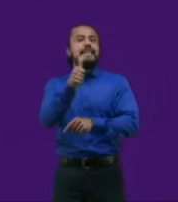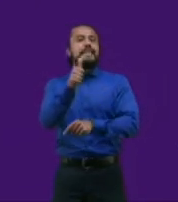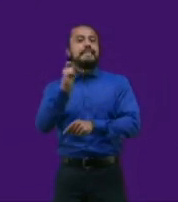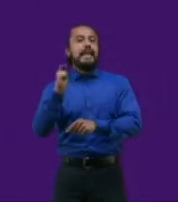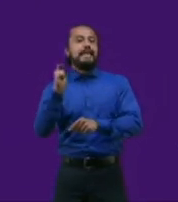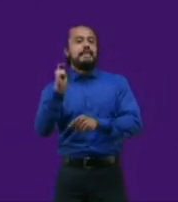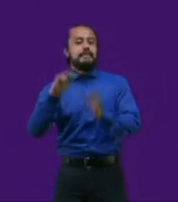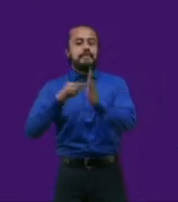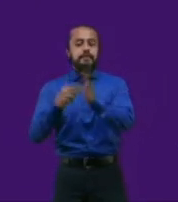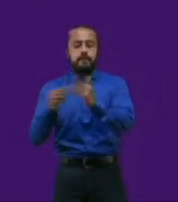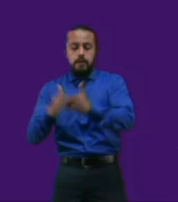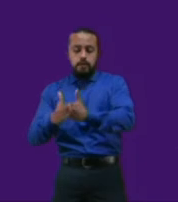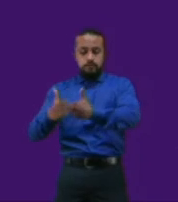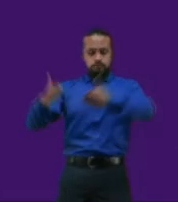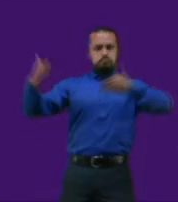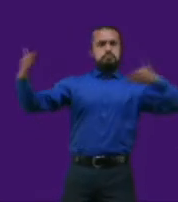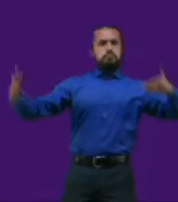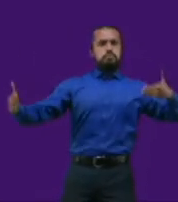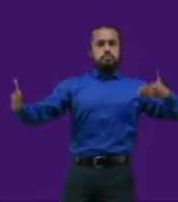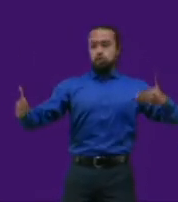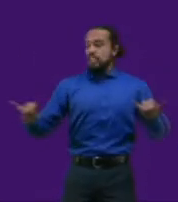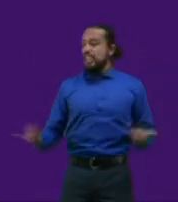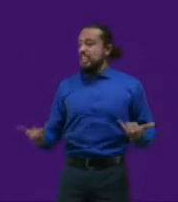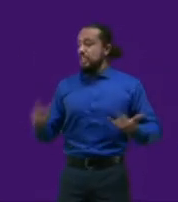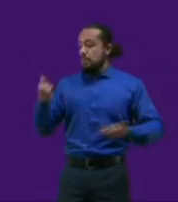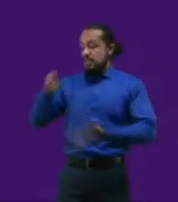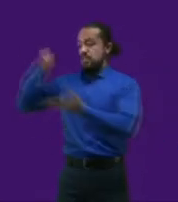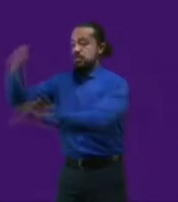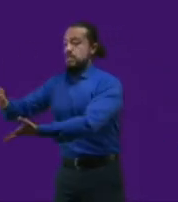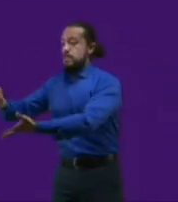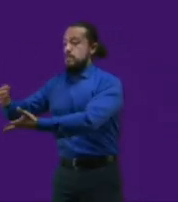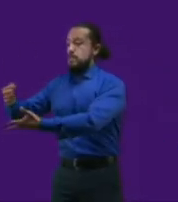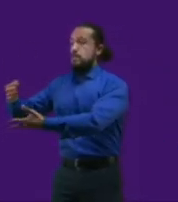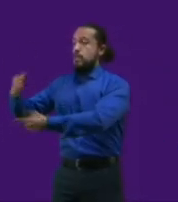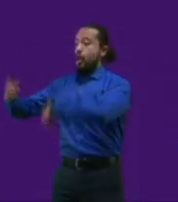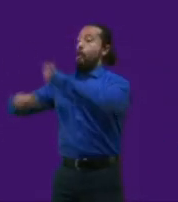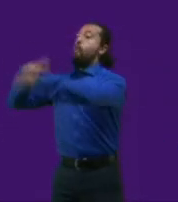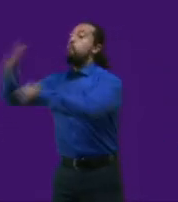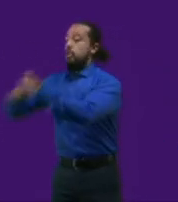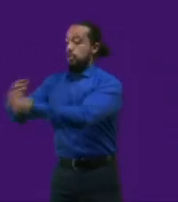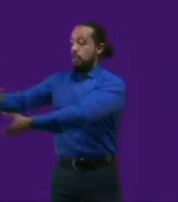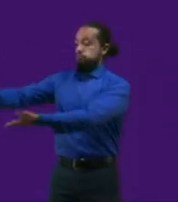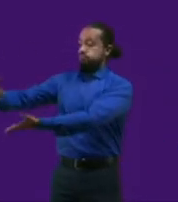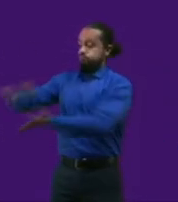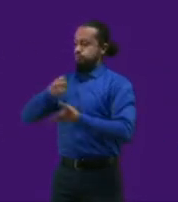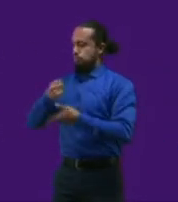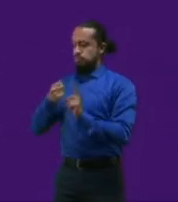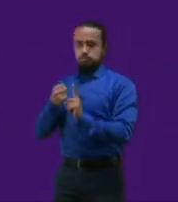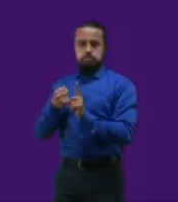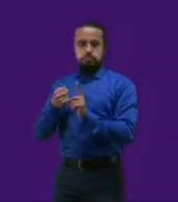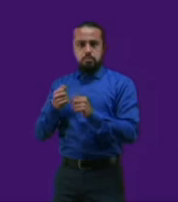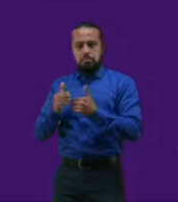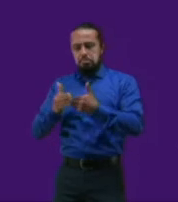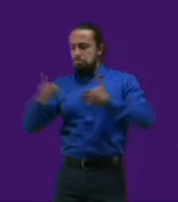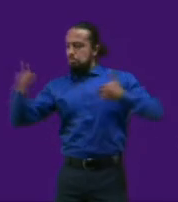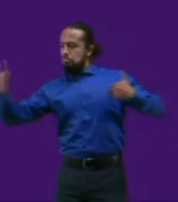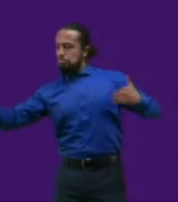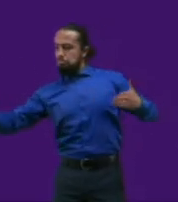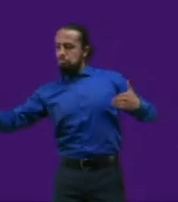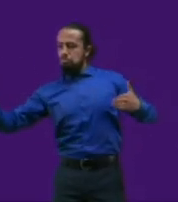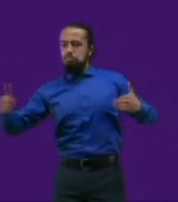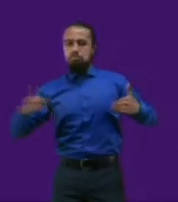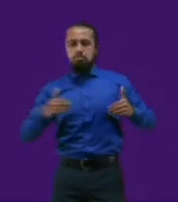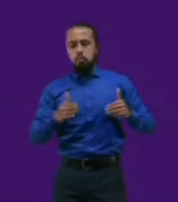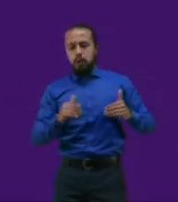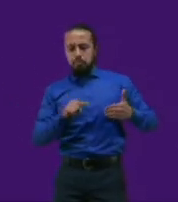por fondos que como que se describen o digamos que tienen casos de éxito de empresas que están como no llevando un